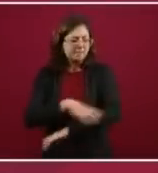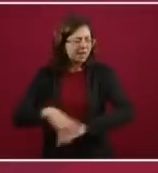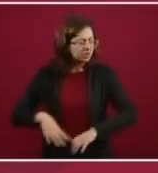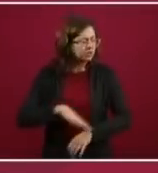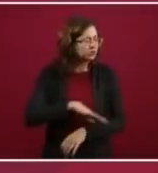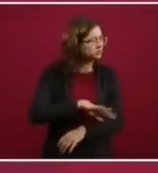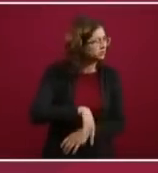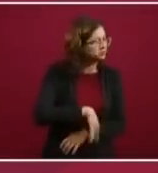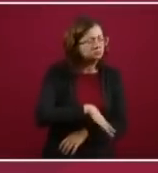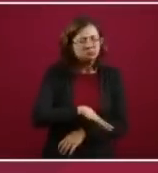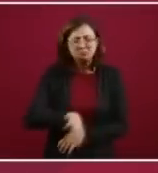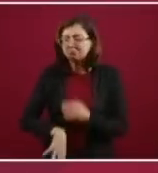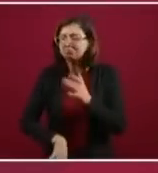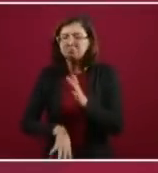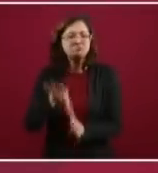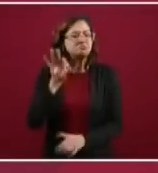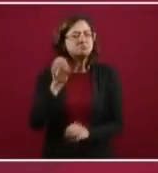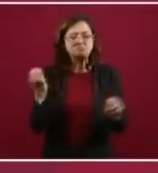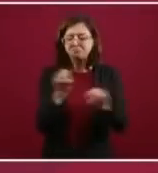sin encontrarla,